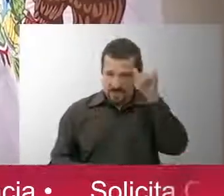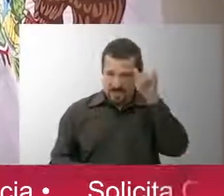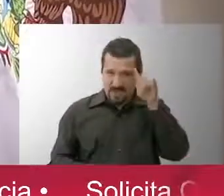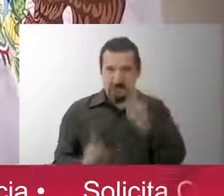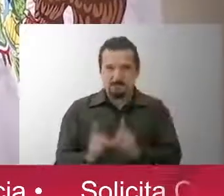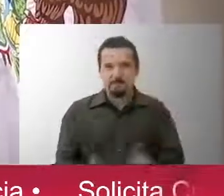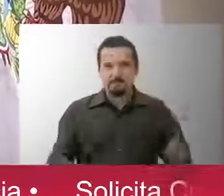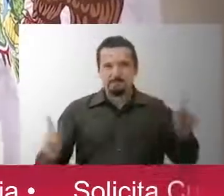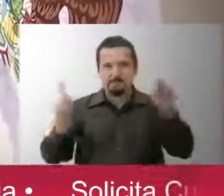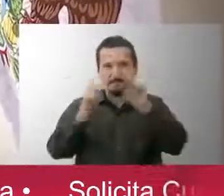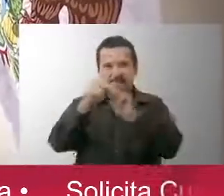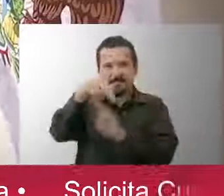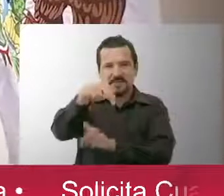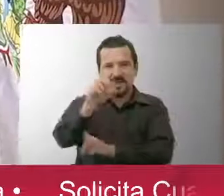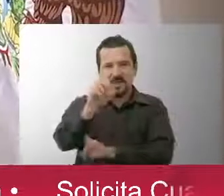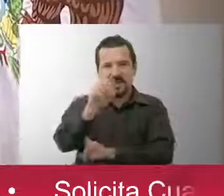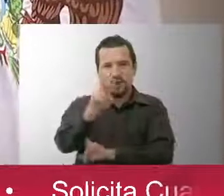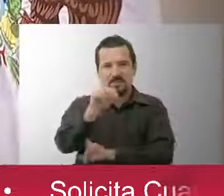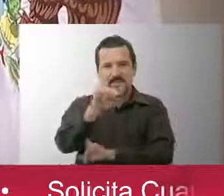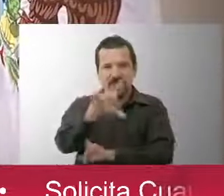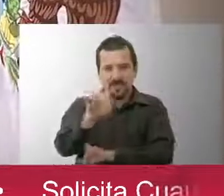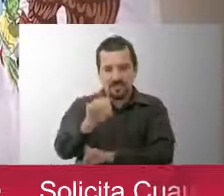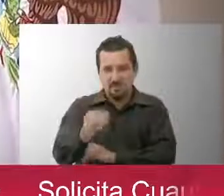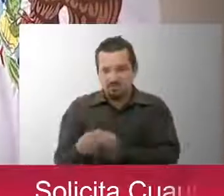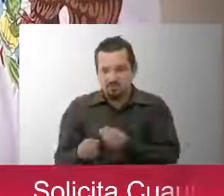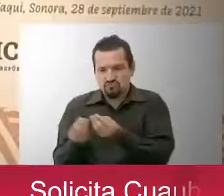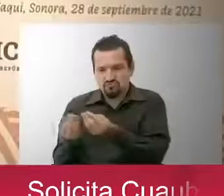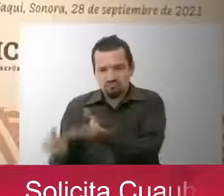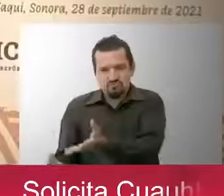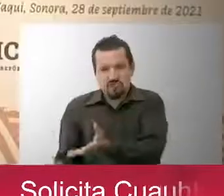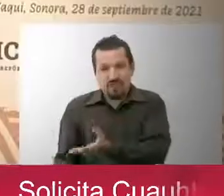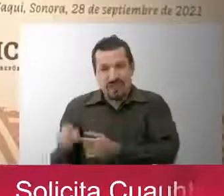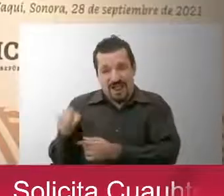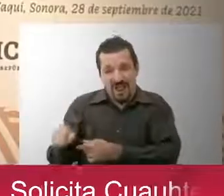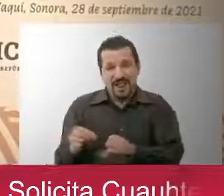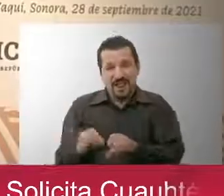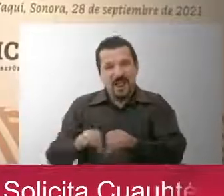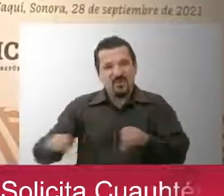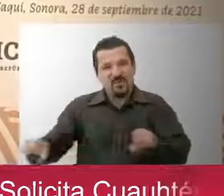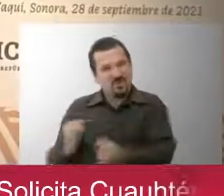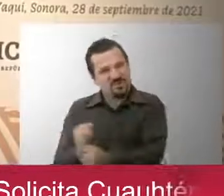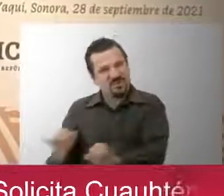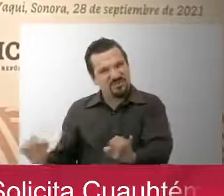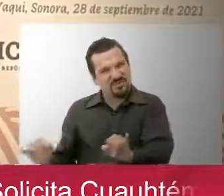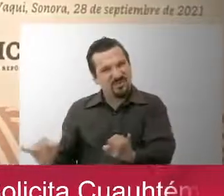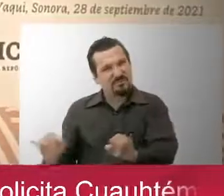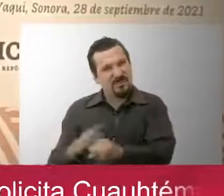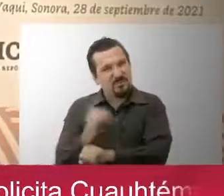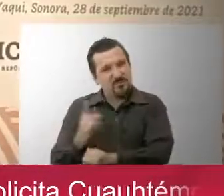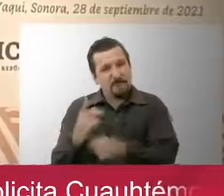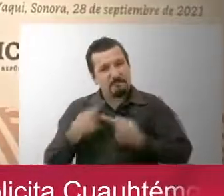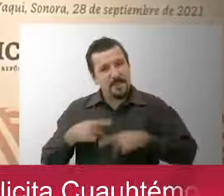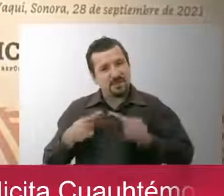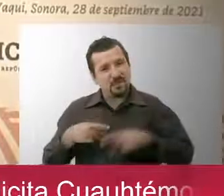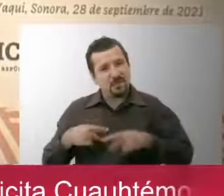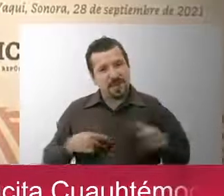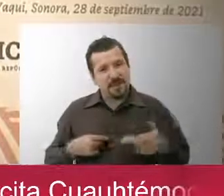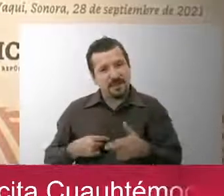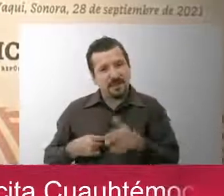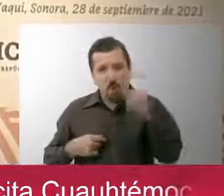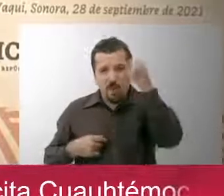novillo que abastece la operación del acueducto independencia en detrimento de los usuarios del bajo río yaqui esto es